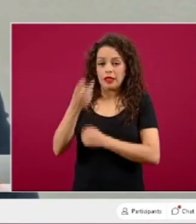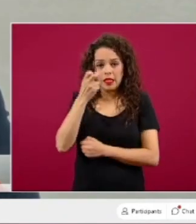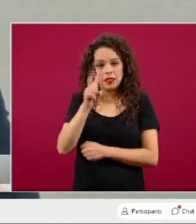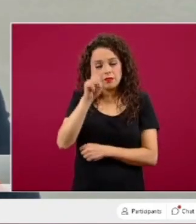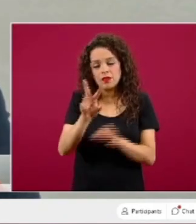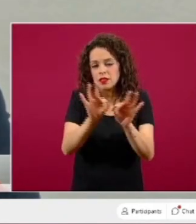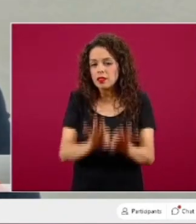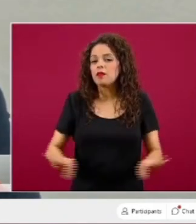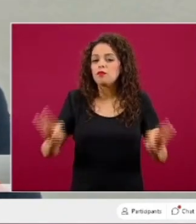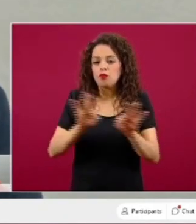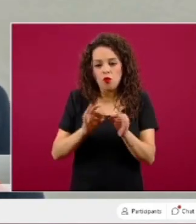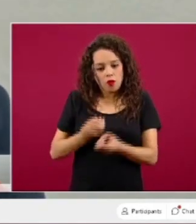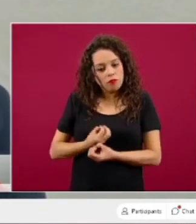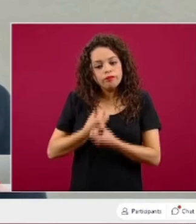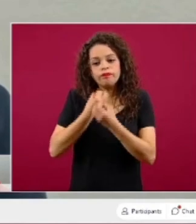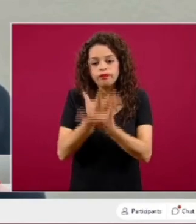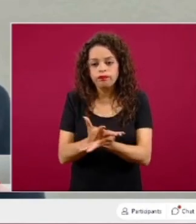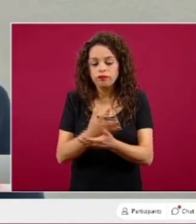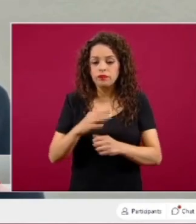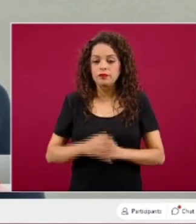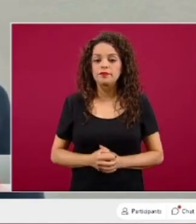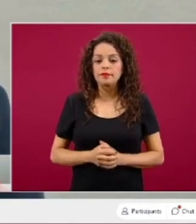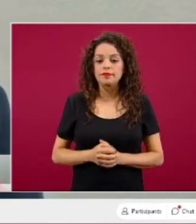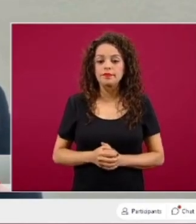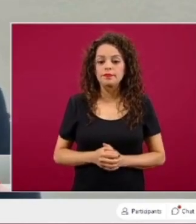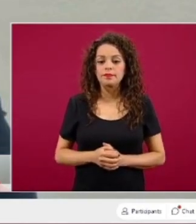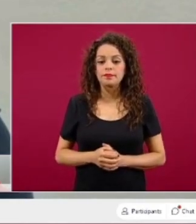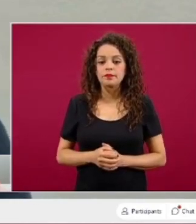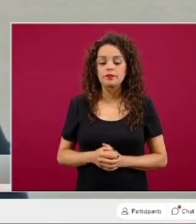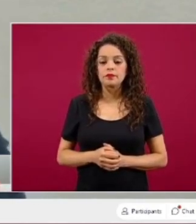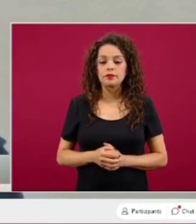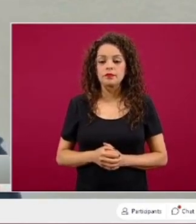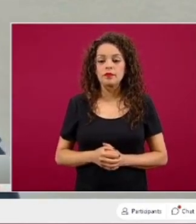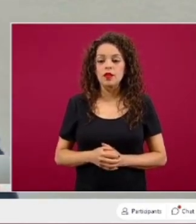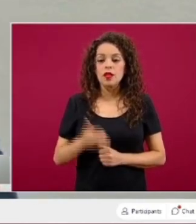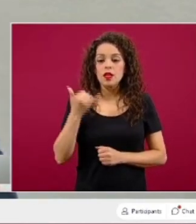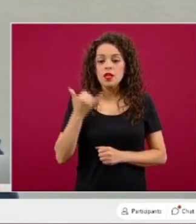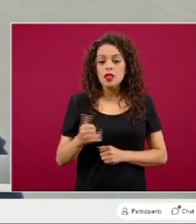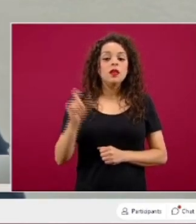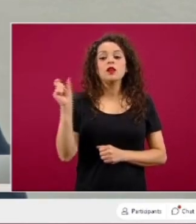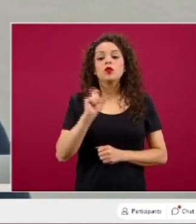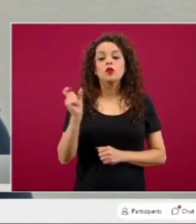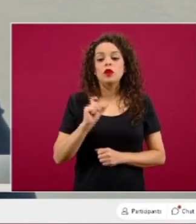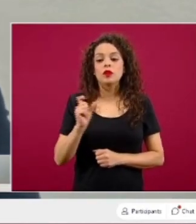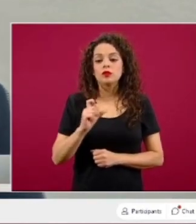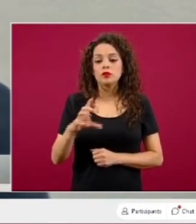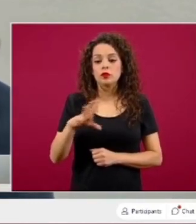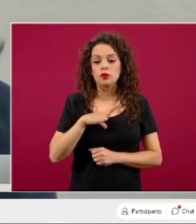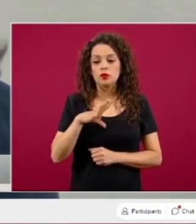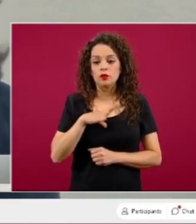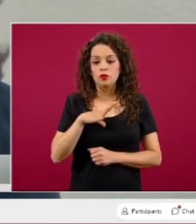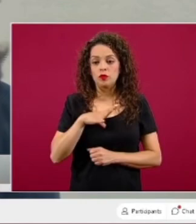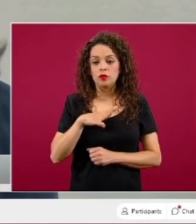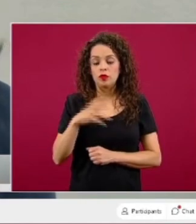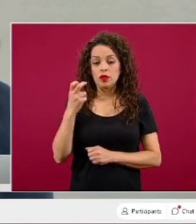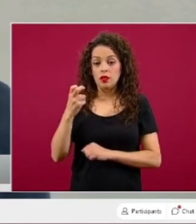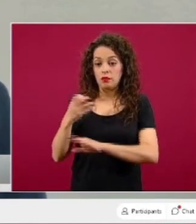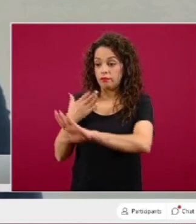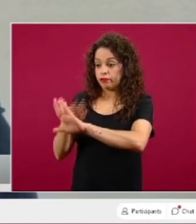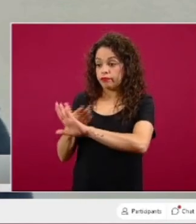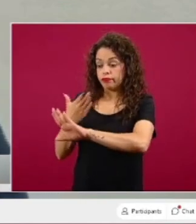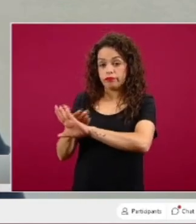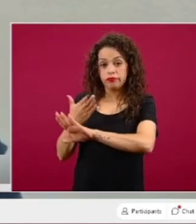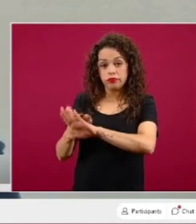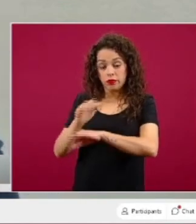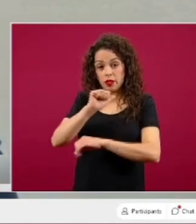que además en los hogares identifiquemos cuándo se están realizando este tipo de conductas que atentan contra la seguridad